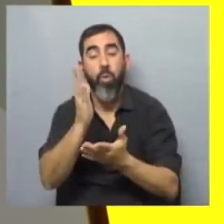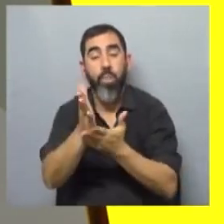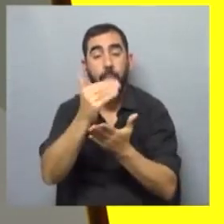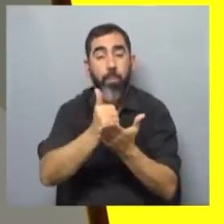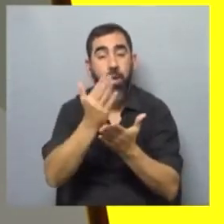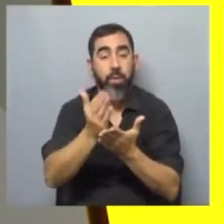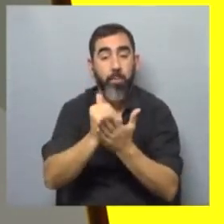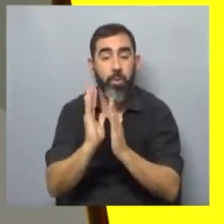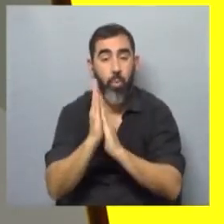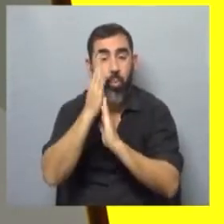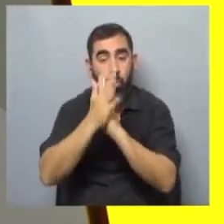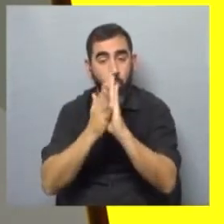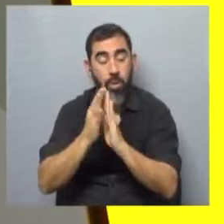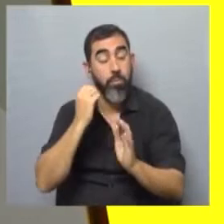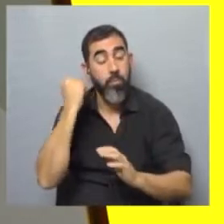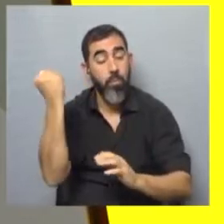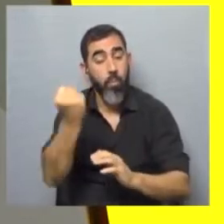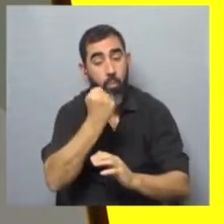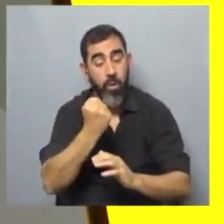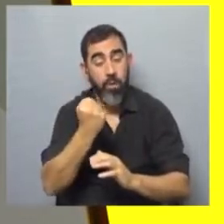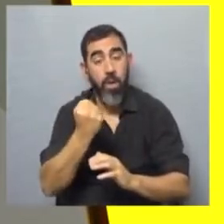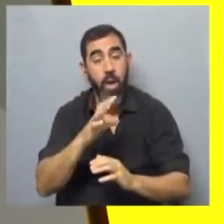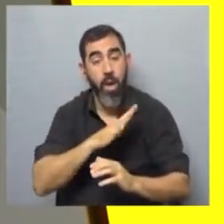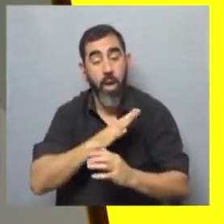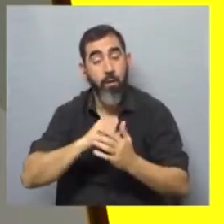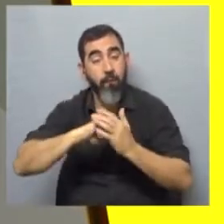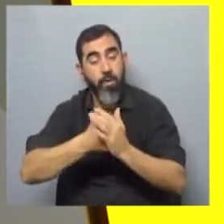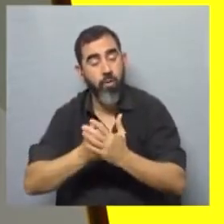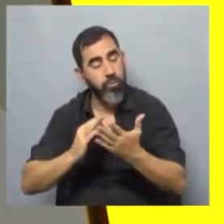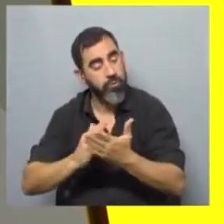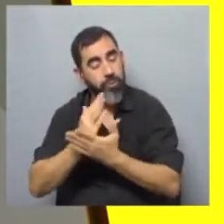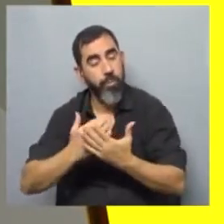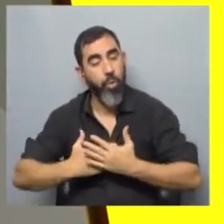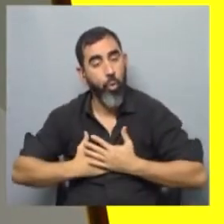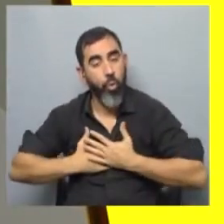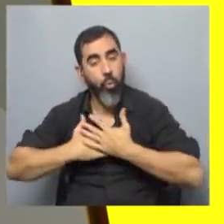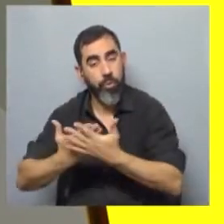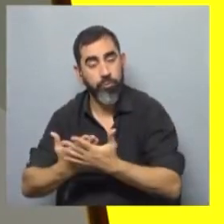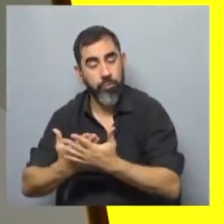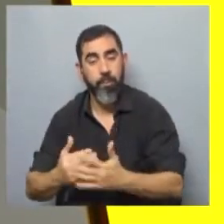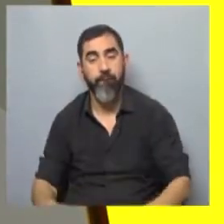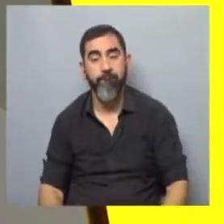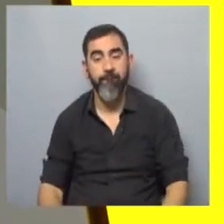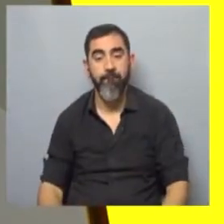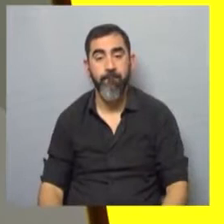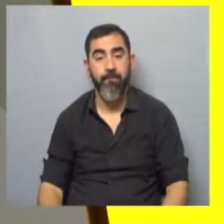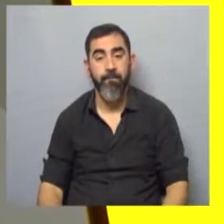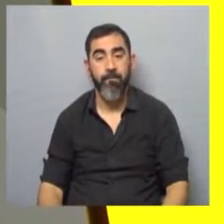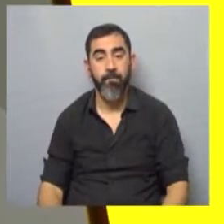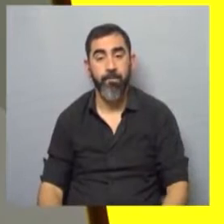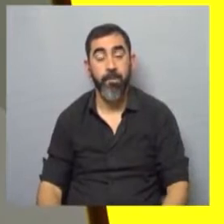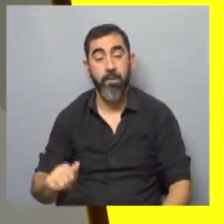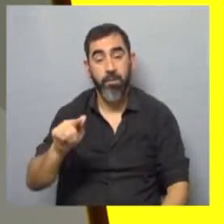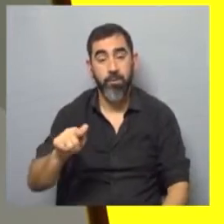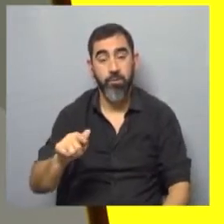departamento. Y es importante que todos ellos reciban este flujo de donaciones para mantener siempre el stock adecuado. Así que esto